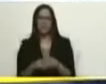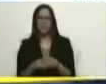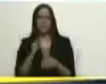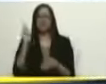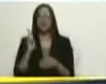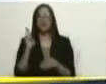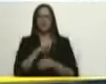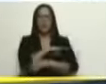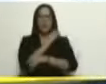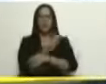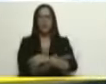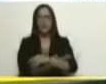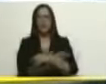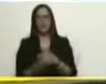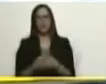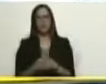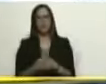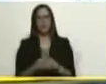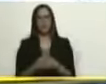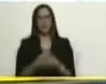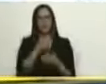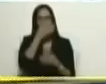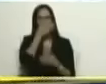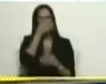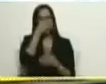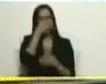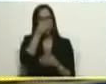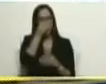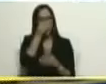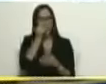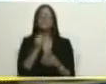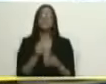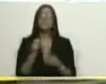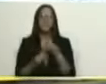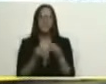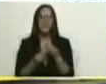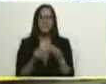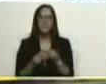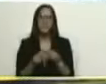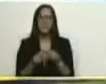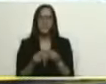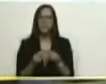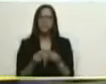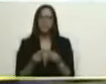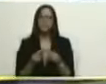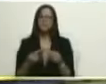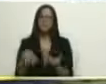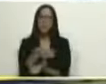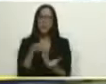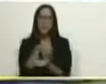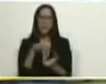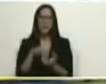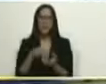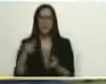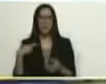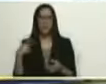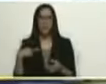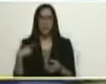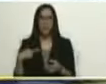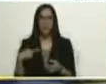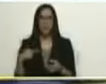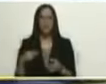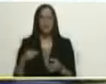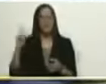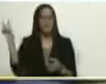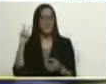de la fuerza para enervar conflictos regionales, como se pretende. Venezuela